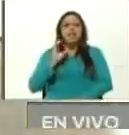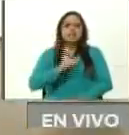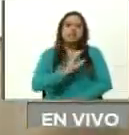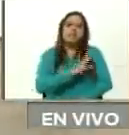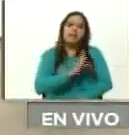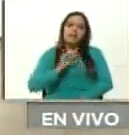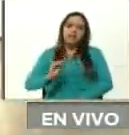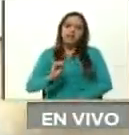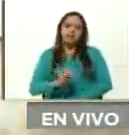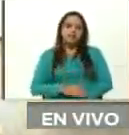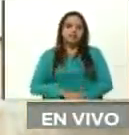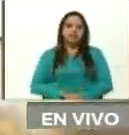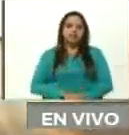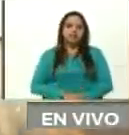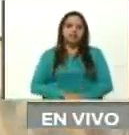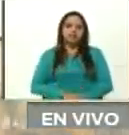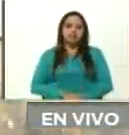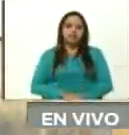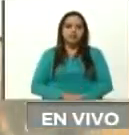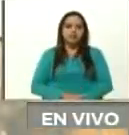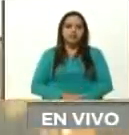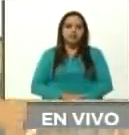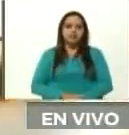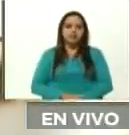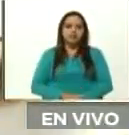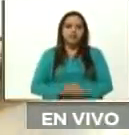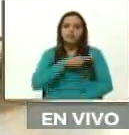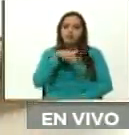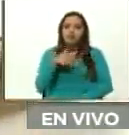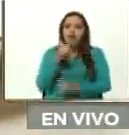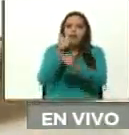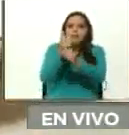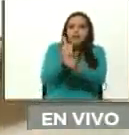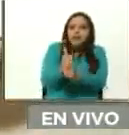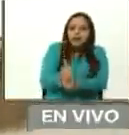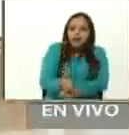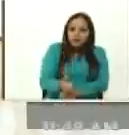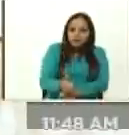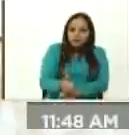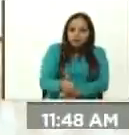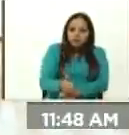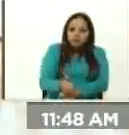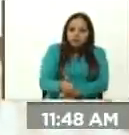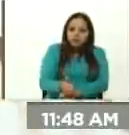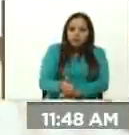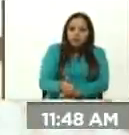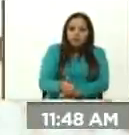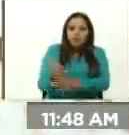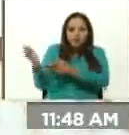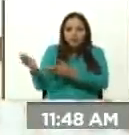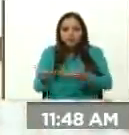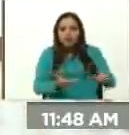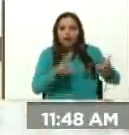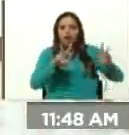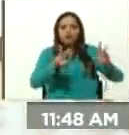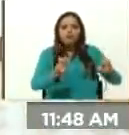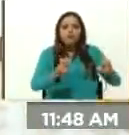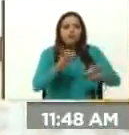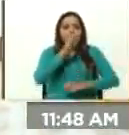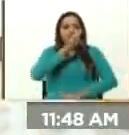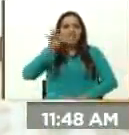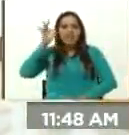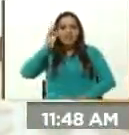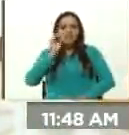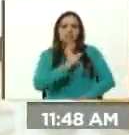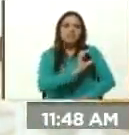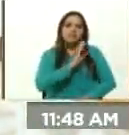Fatou Bensouda. Obviamente estamos esperando y confiamos que con esta visita que ha hecho el actual fiscal de la